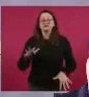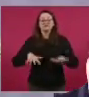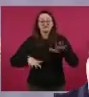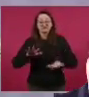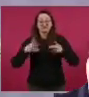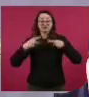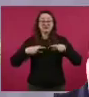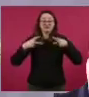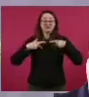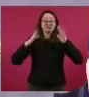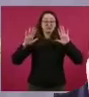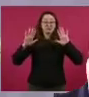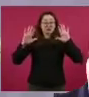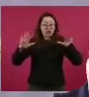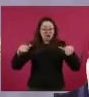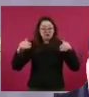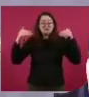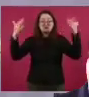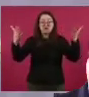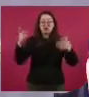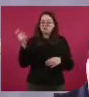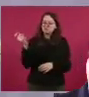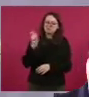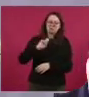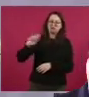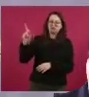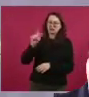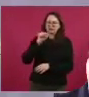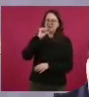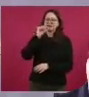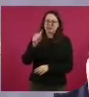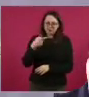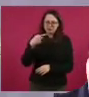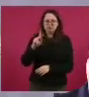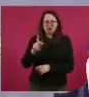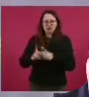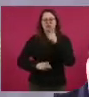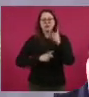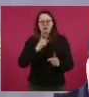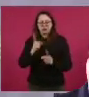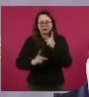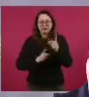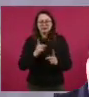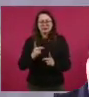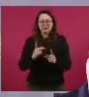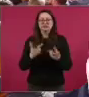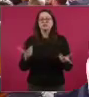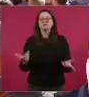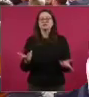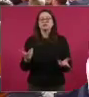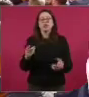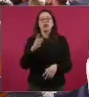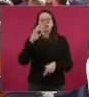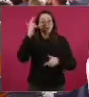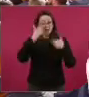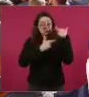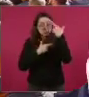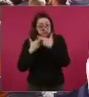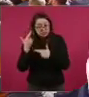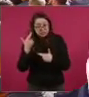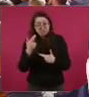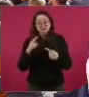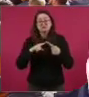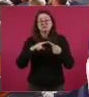deportistas más renombrados de nuestro país, les diría eso. ¿Qué comemos? ¿Cómo nos movemos? ¿Y